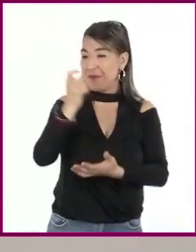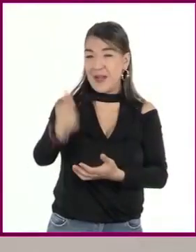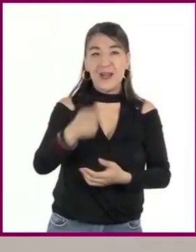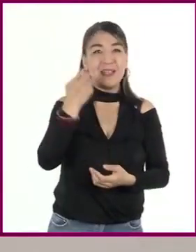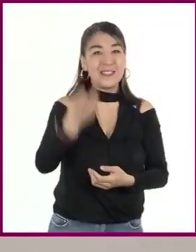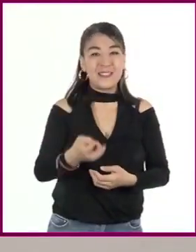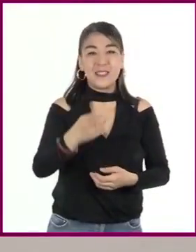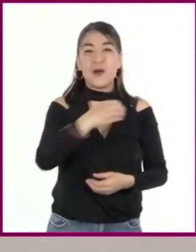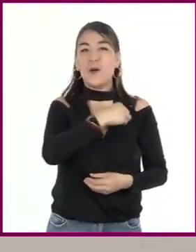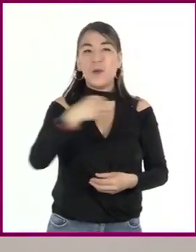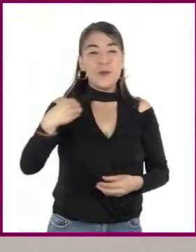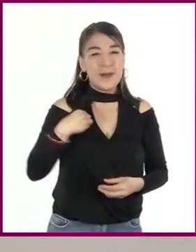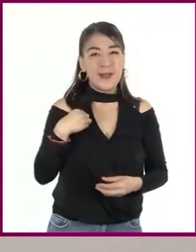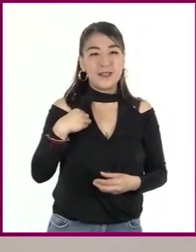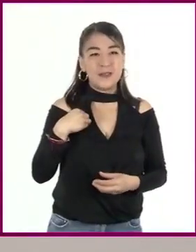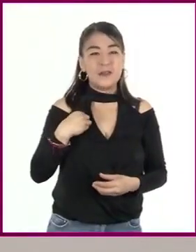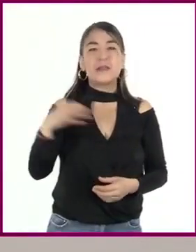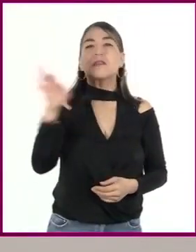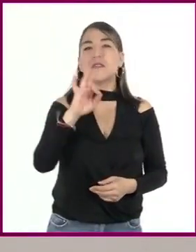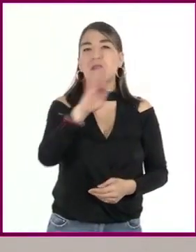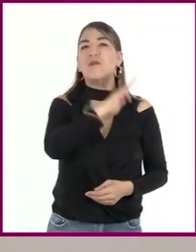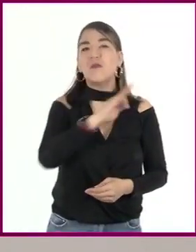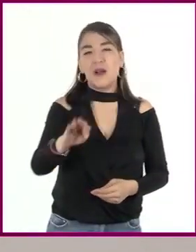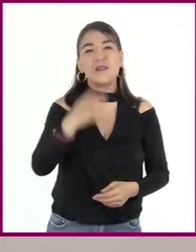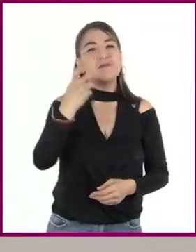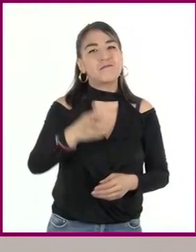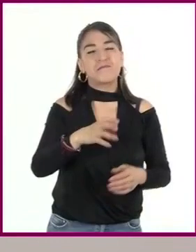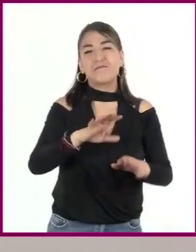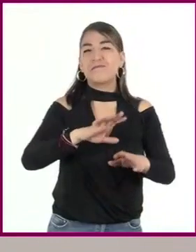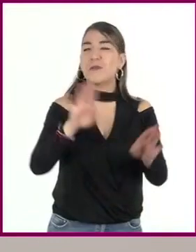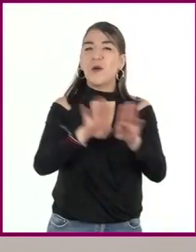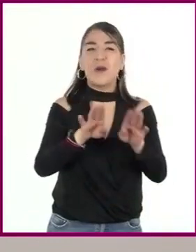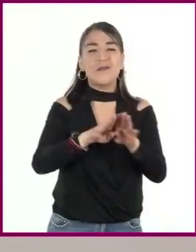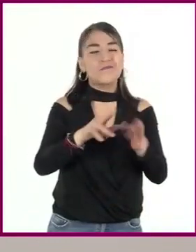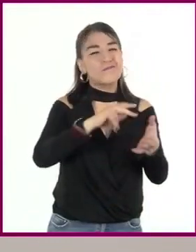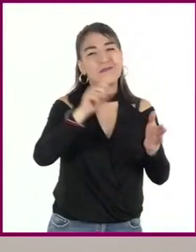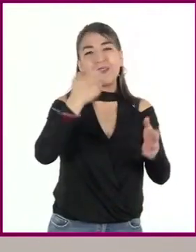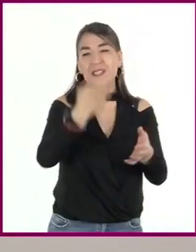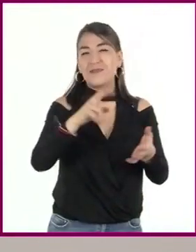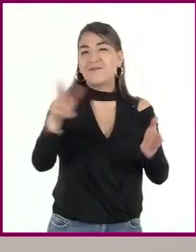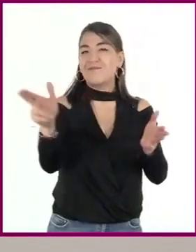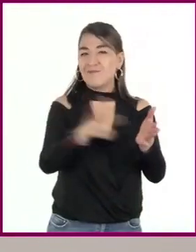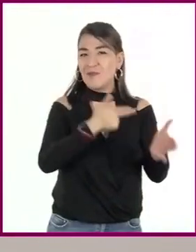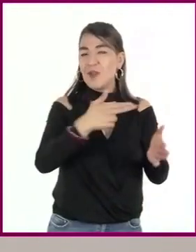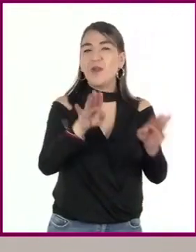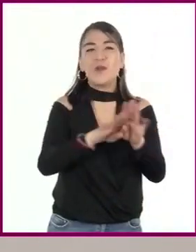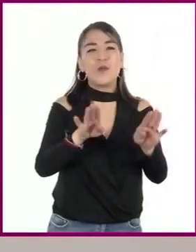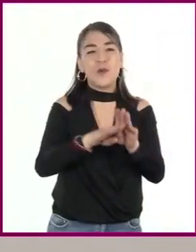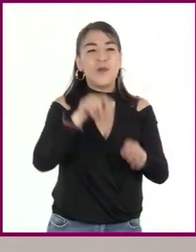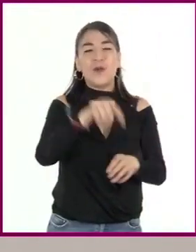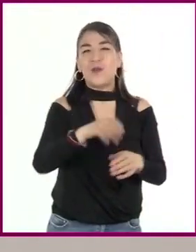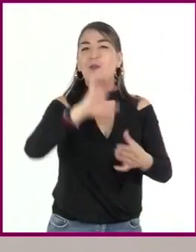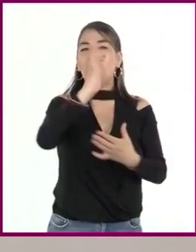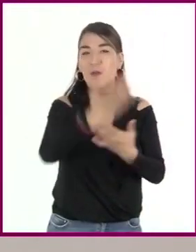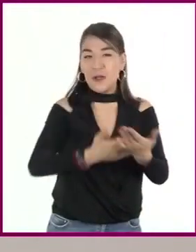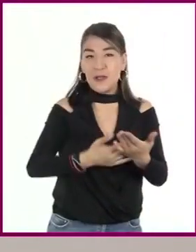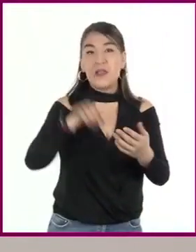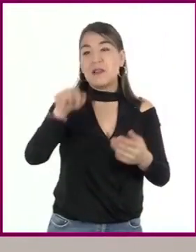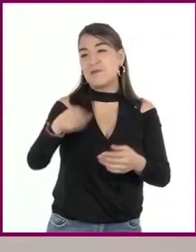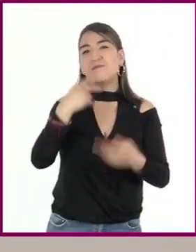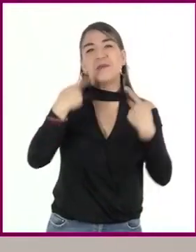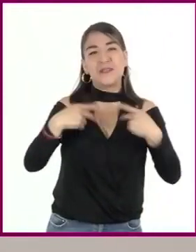obligaciones y derechos, puede darse por terminado el contrato y generalmente la propiedad vuelve a manos del